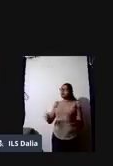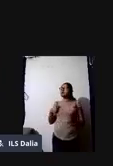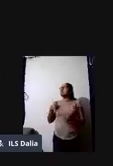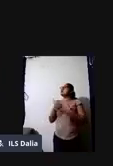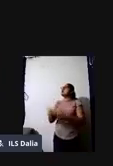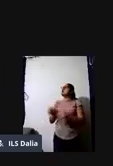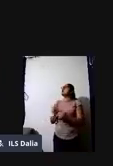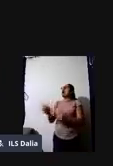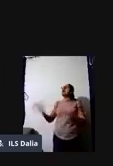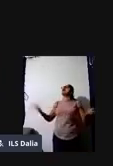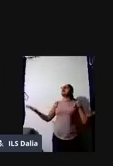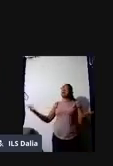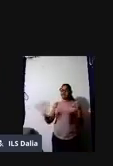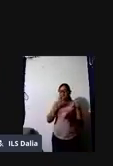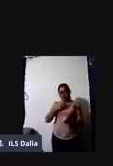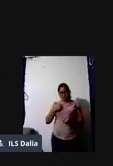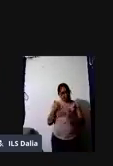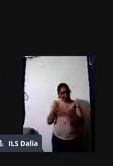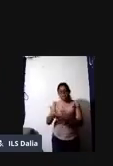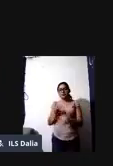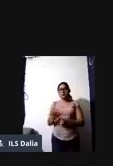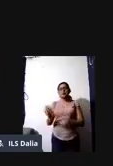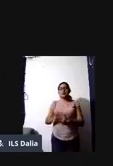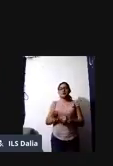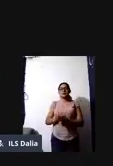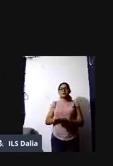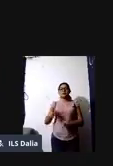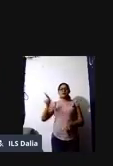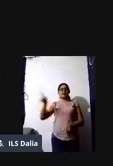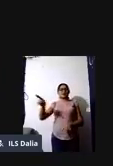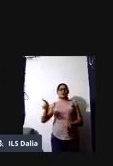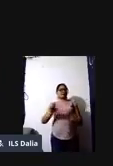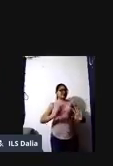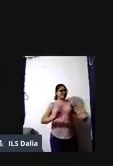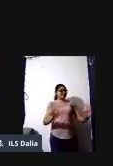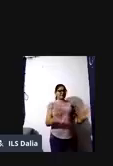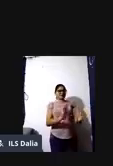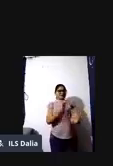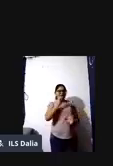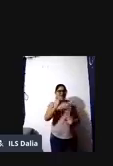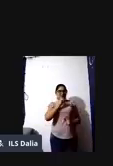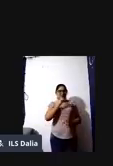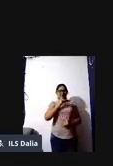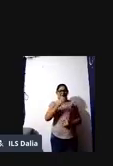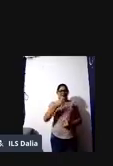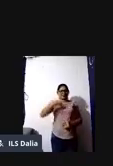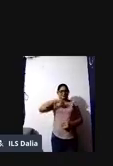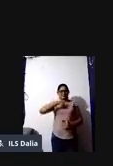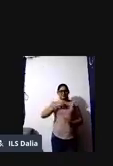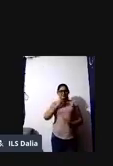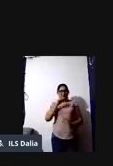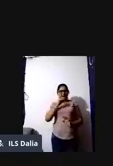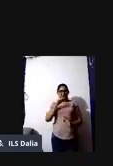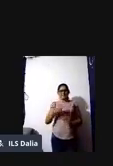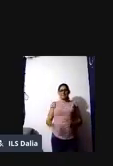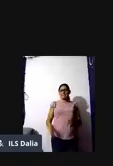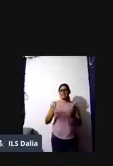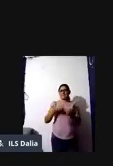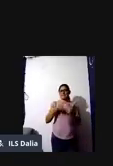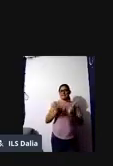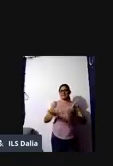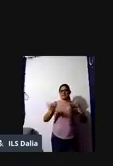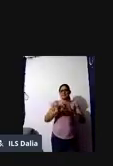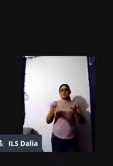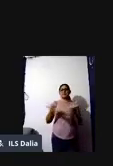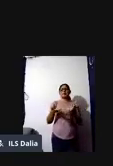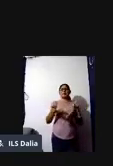¿Cómo le vamos a armar? ¿Qué vamos a hacer? Y él me dijo, no vamos a hacer nada. Lo primero que vamos a hacer es